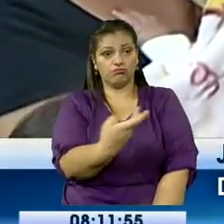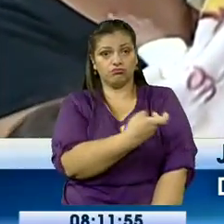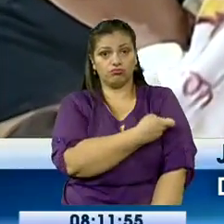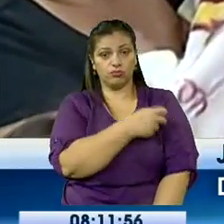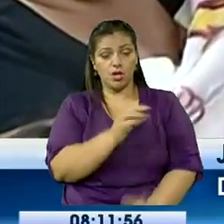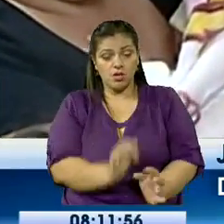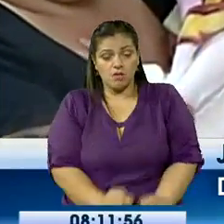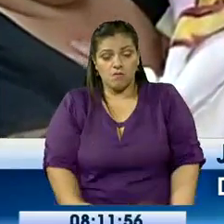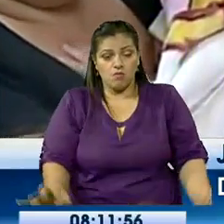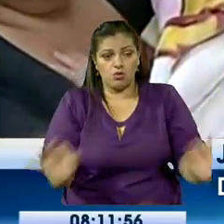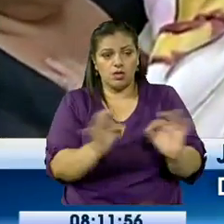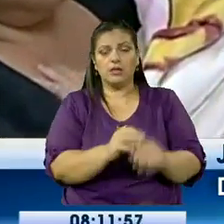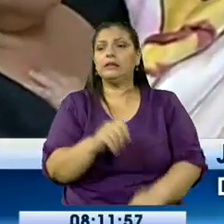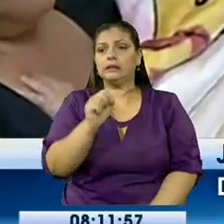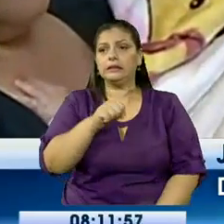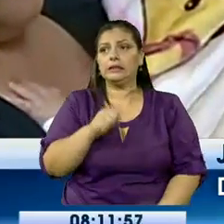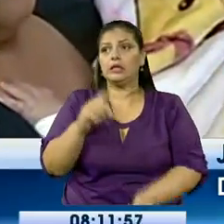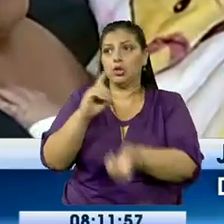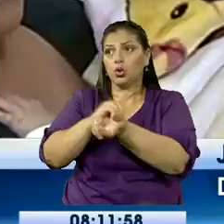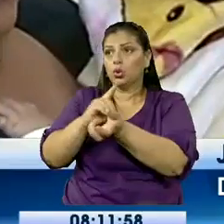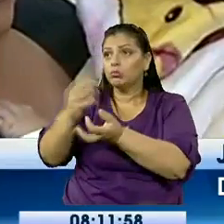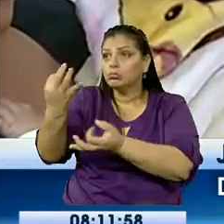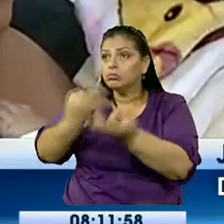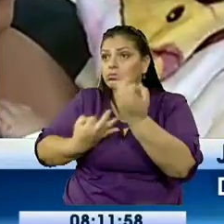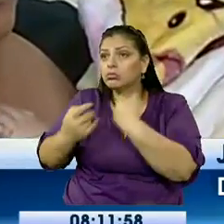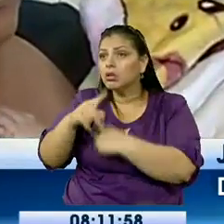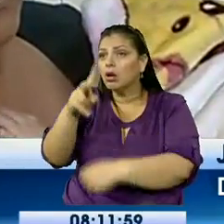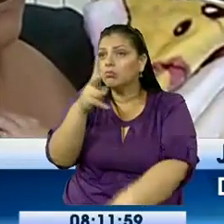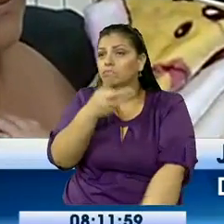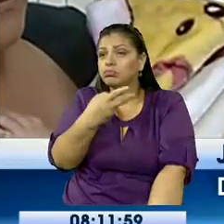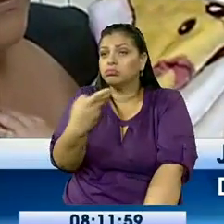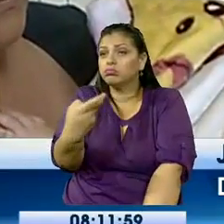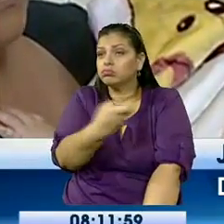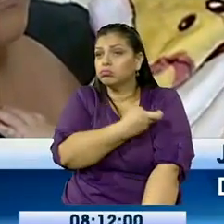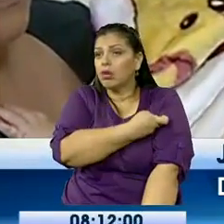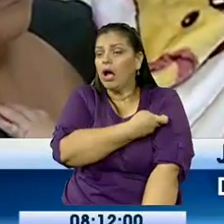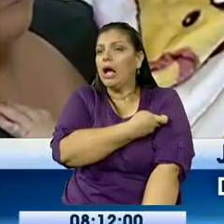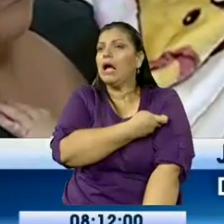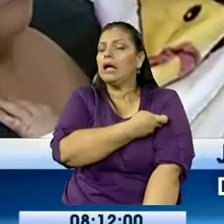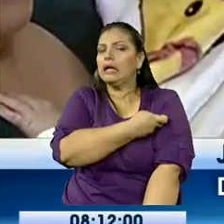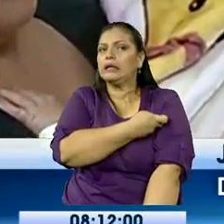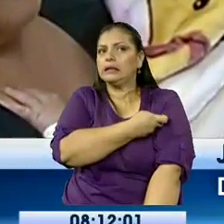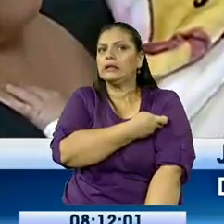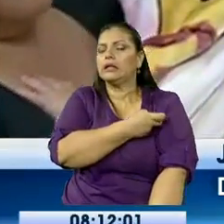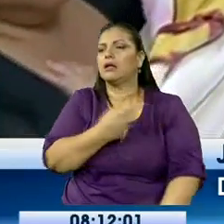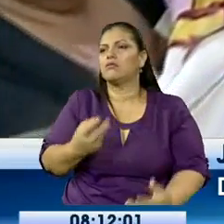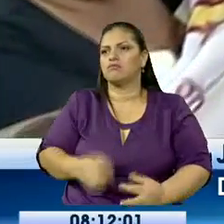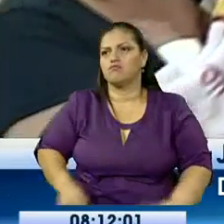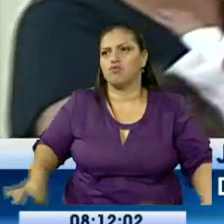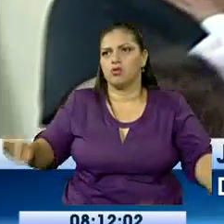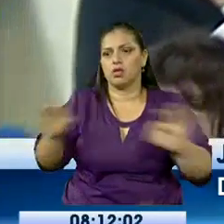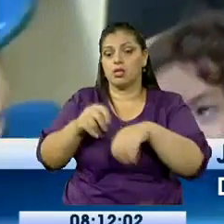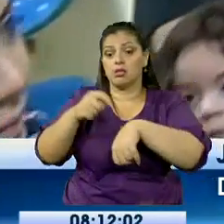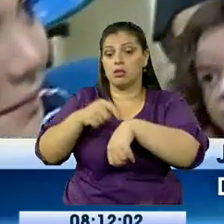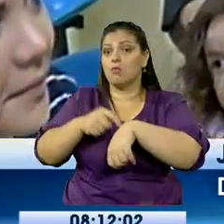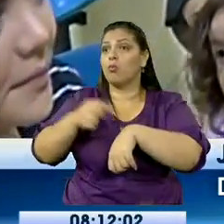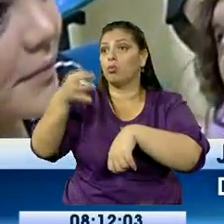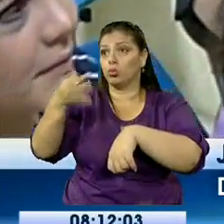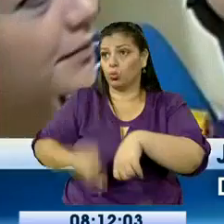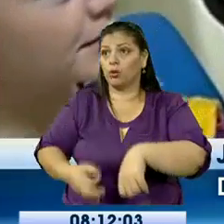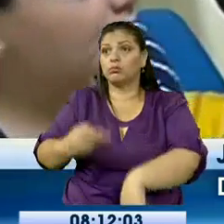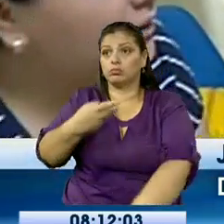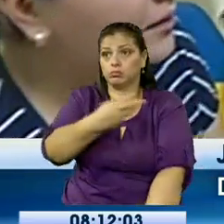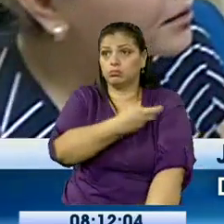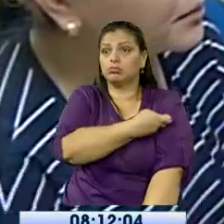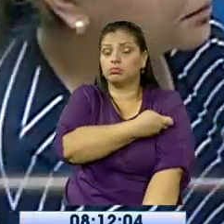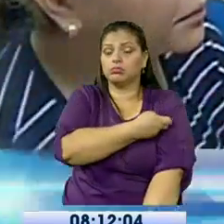tienen que ser todas las vacunas que tenemos anotados en el carnet y a tiempo. Muchas gracias. Amiga, buenos